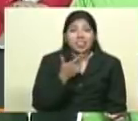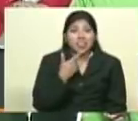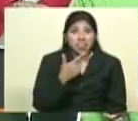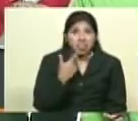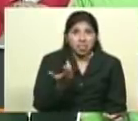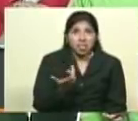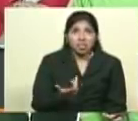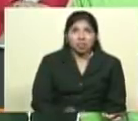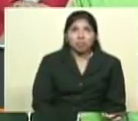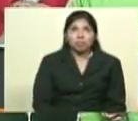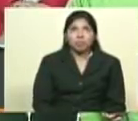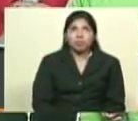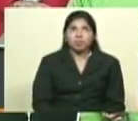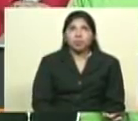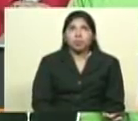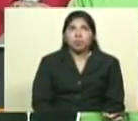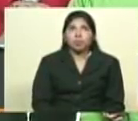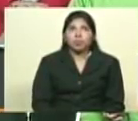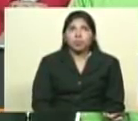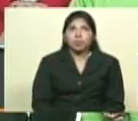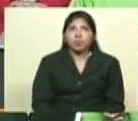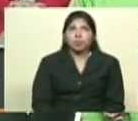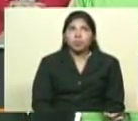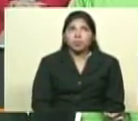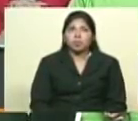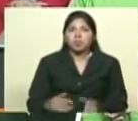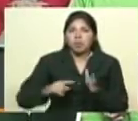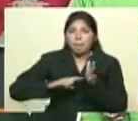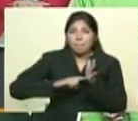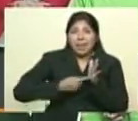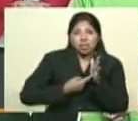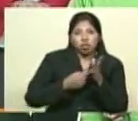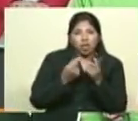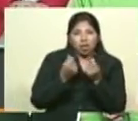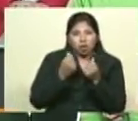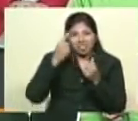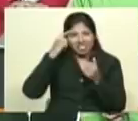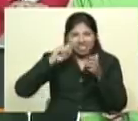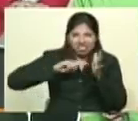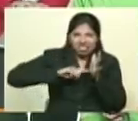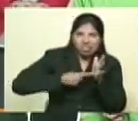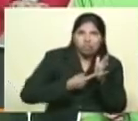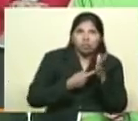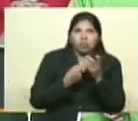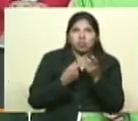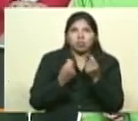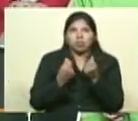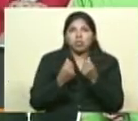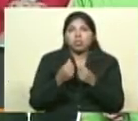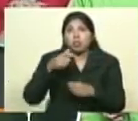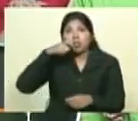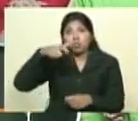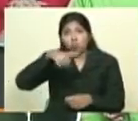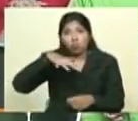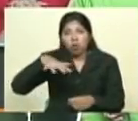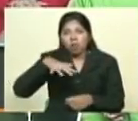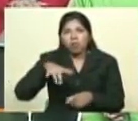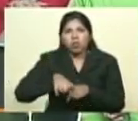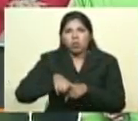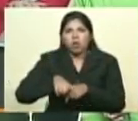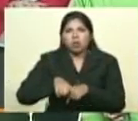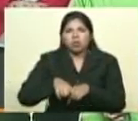que con la persecución económica, que con la guerra económica, el pueblo venezolano se va a rendir.